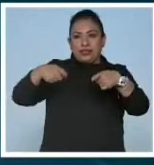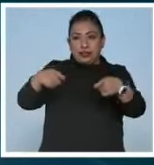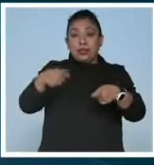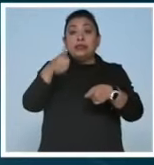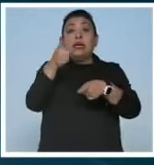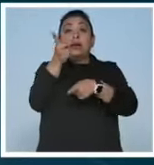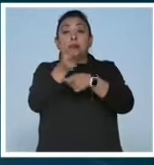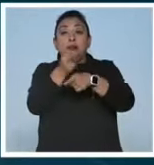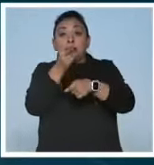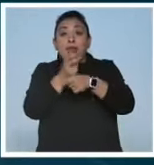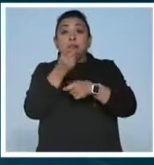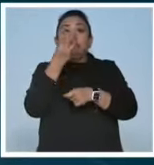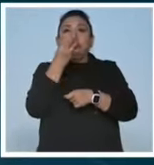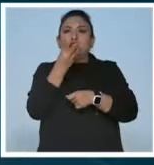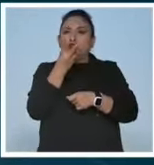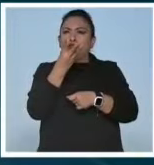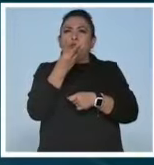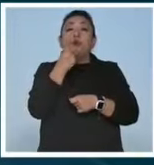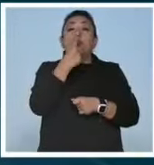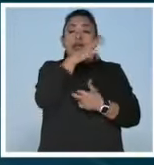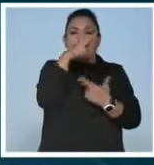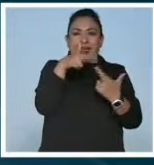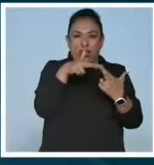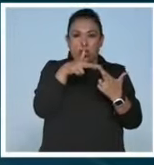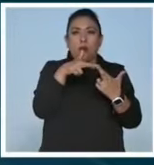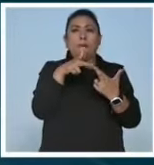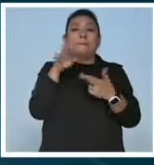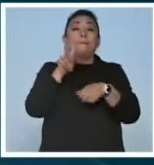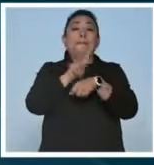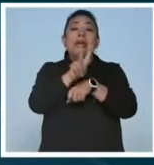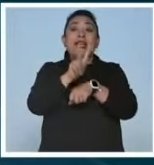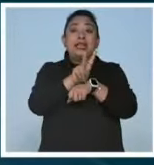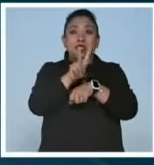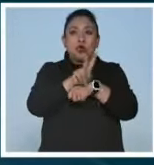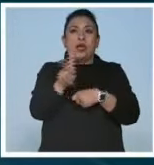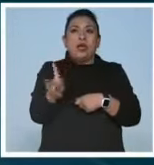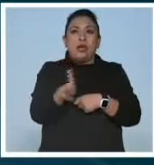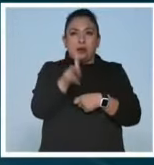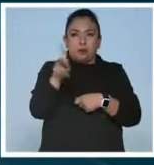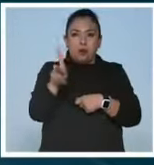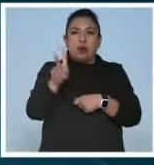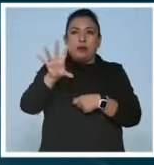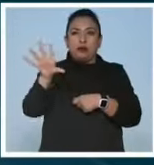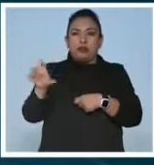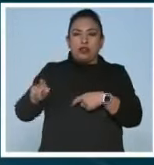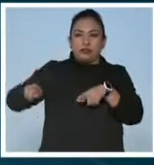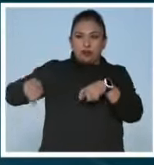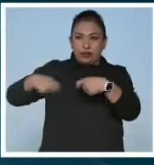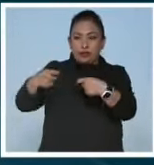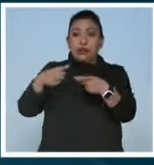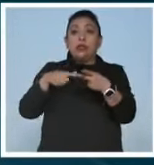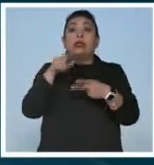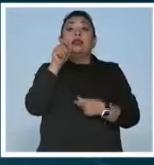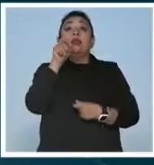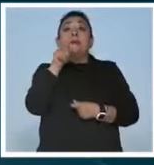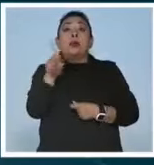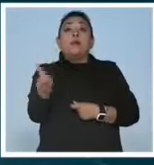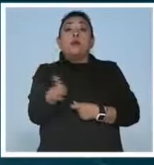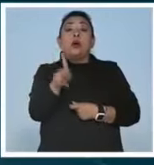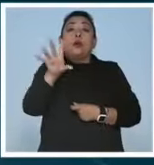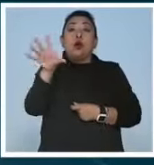Invitamos a una región venezolana de los pueblos afrodescendientes y también a los